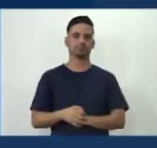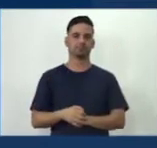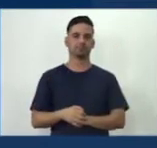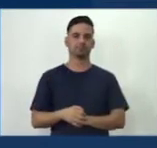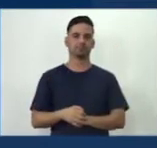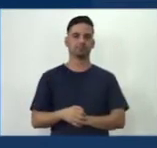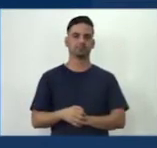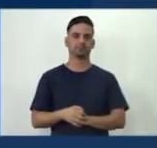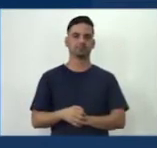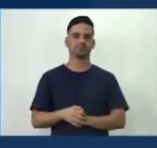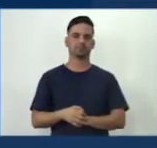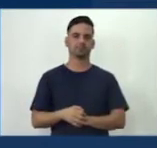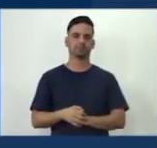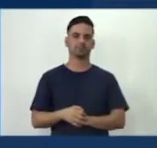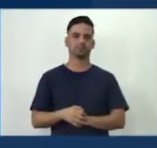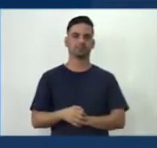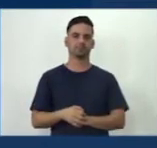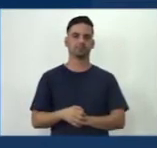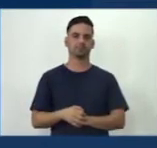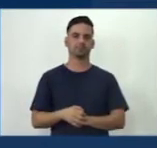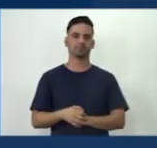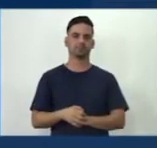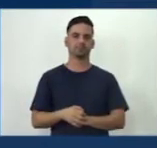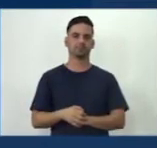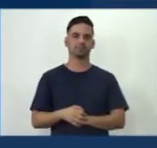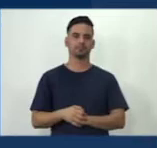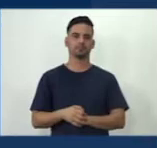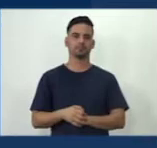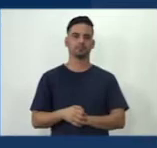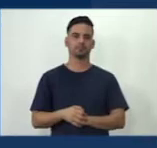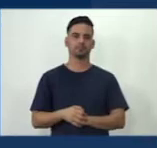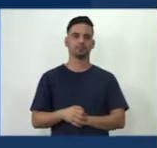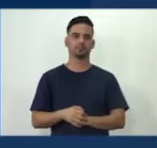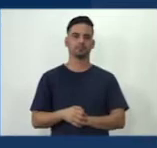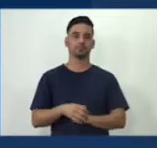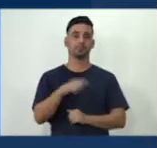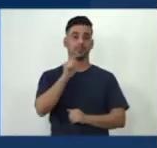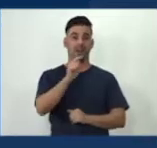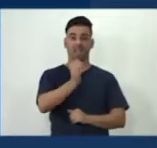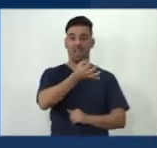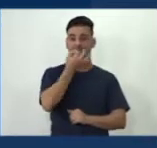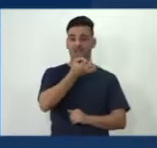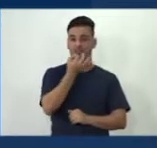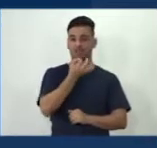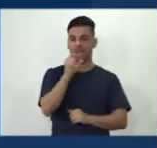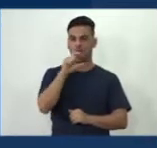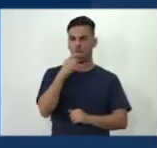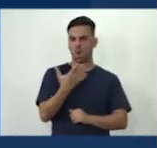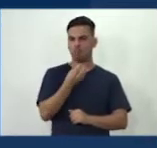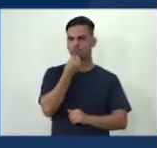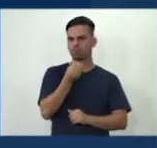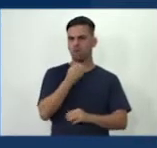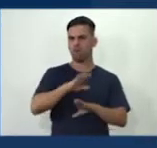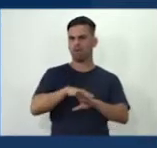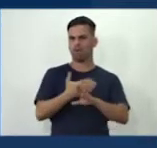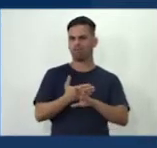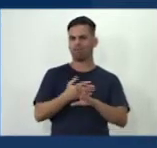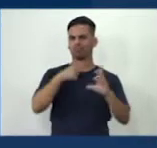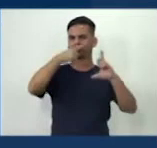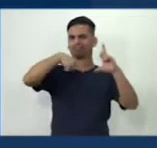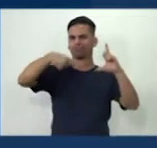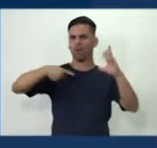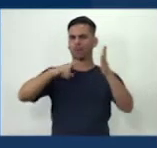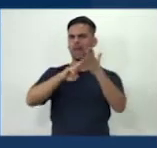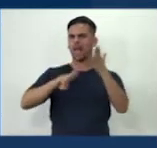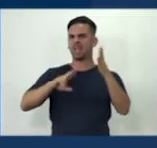a un galvanómetro en un circuito cerrado por la que no circula corriente eléctrica. Describe cómo obtener la